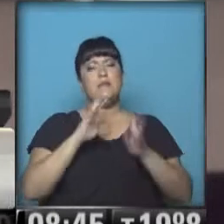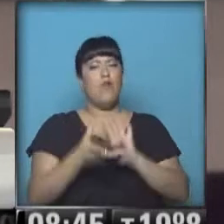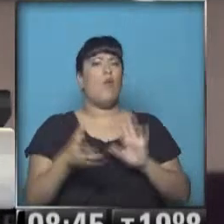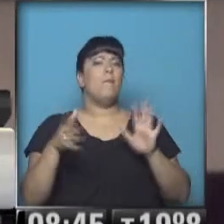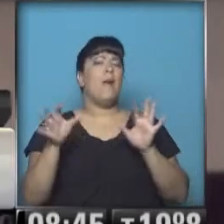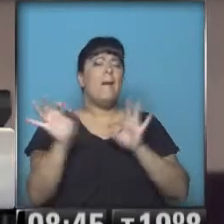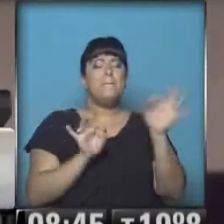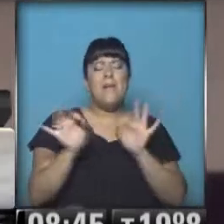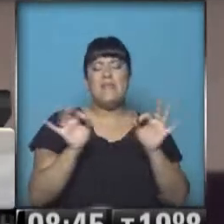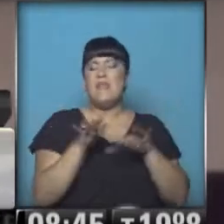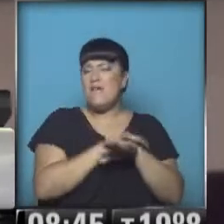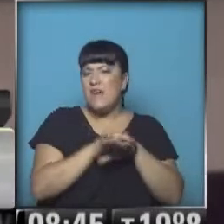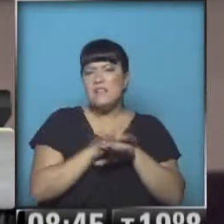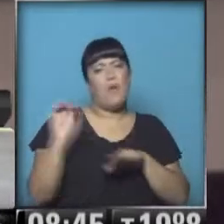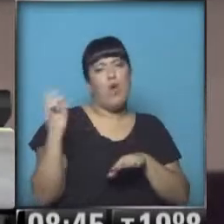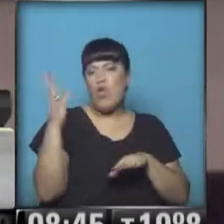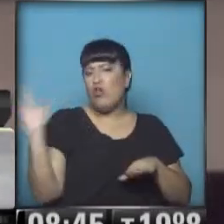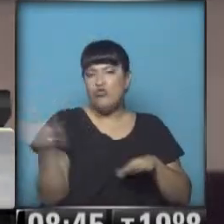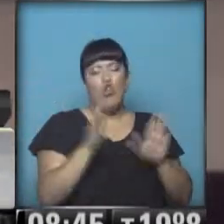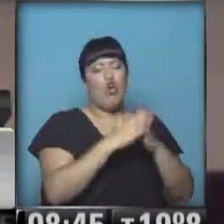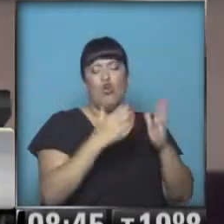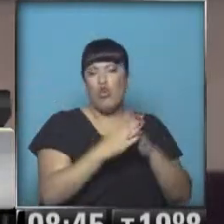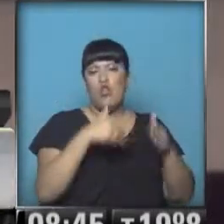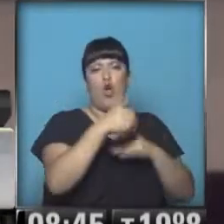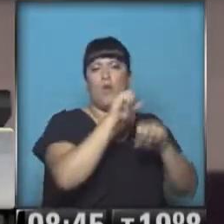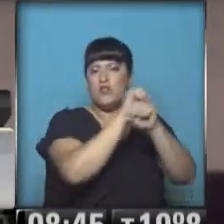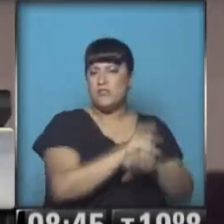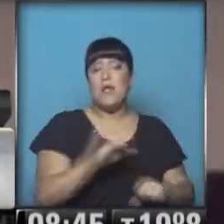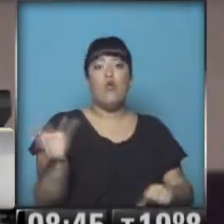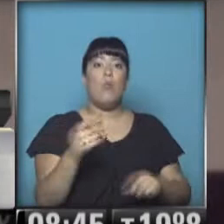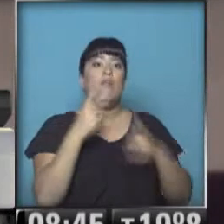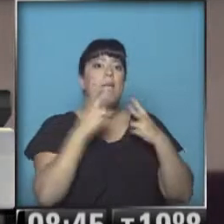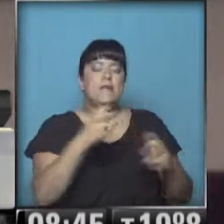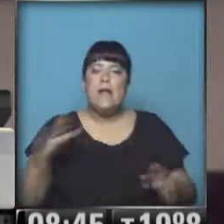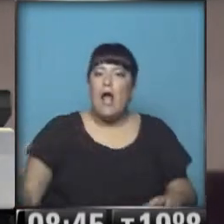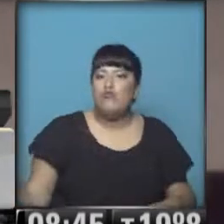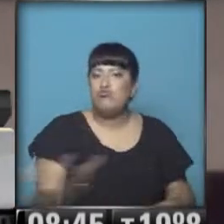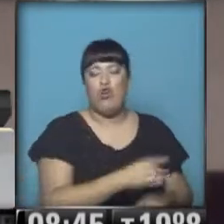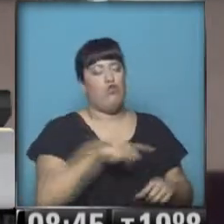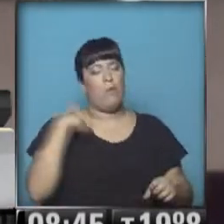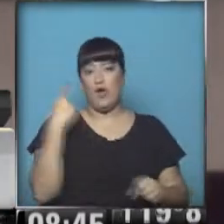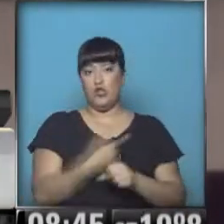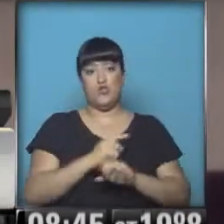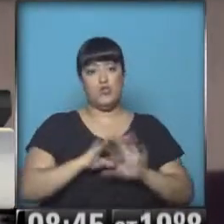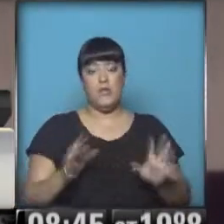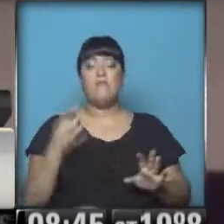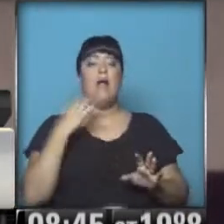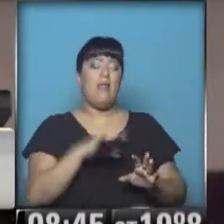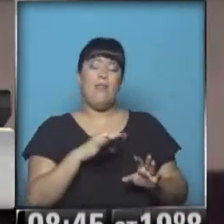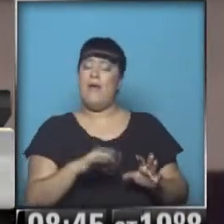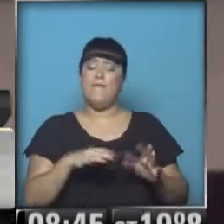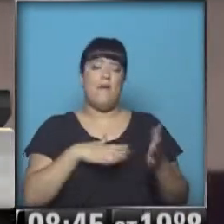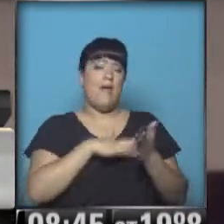básica moderna que ya tienen todos los códigos procesales que no se puede investigar todo hay que priorizar y hay que dar salidas distintas a delitos distintos